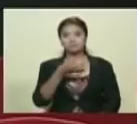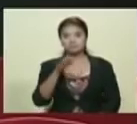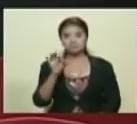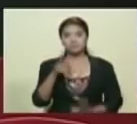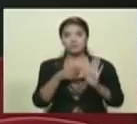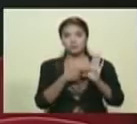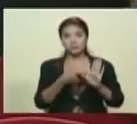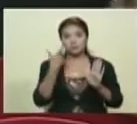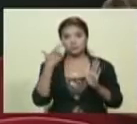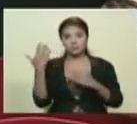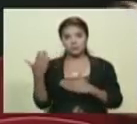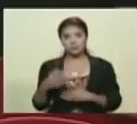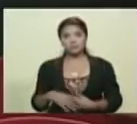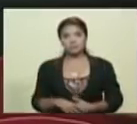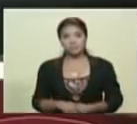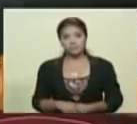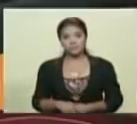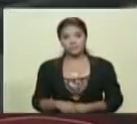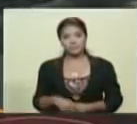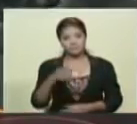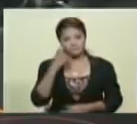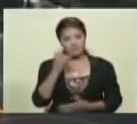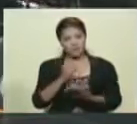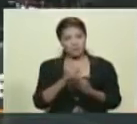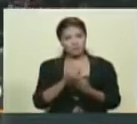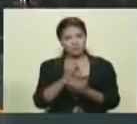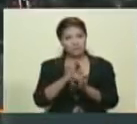transmitiendo, ¿eh? Vamos a ver si entra el internet.